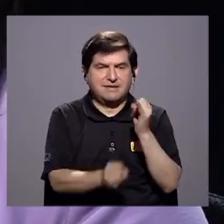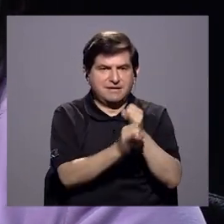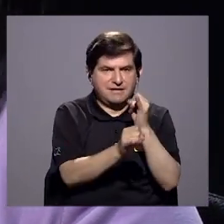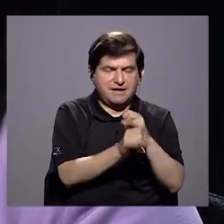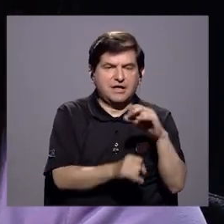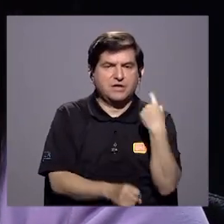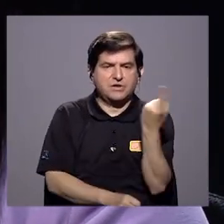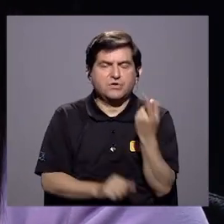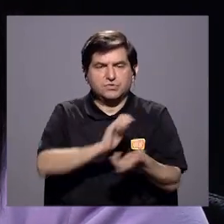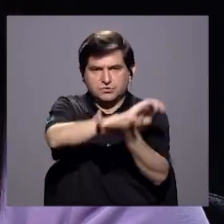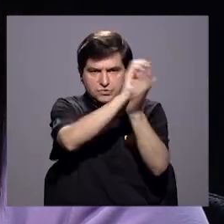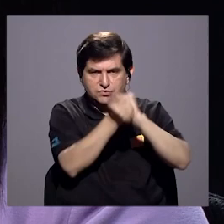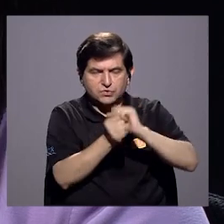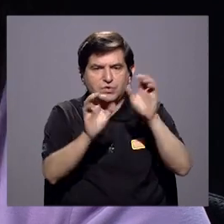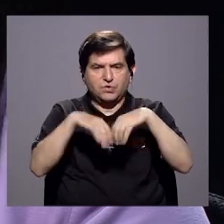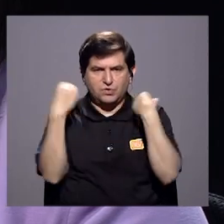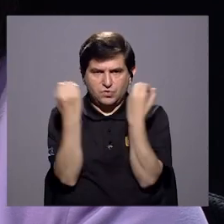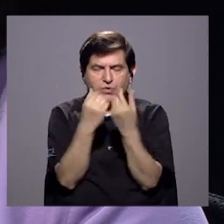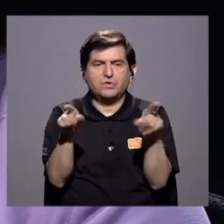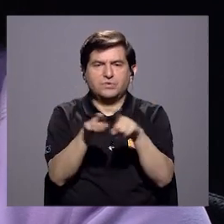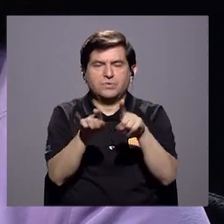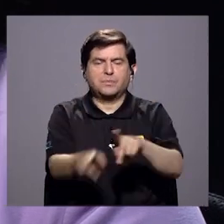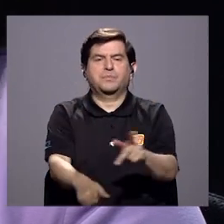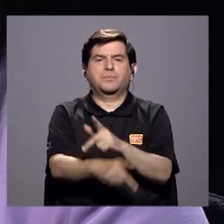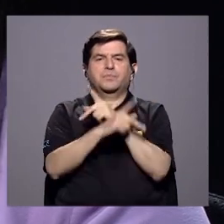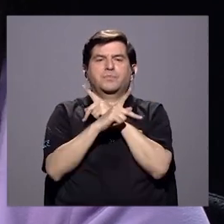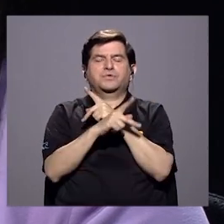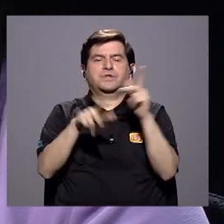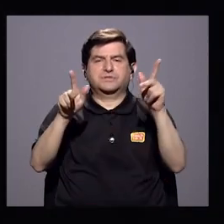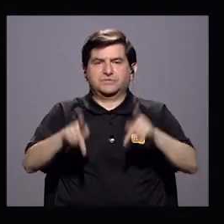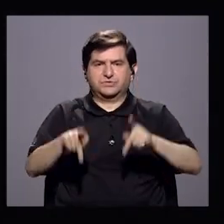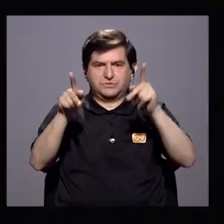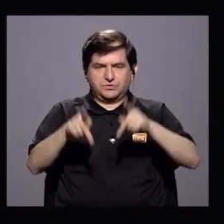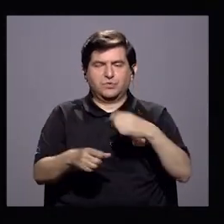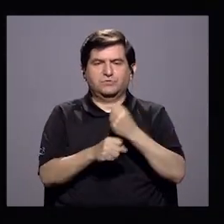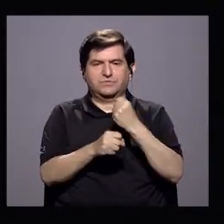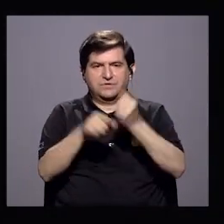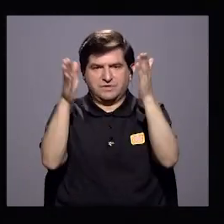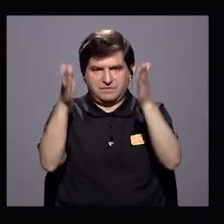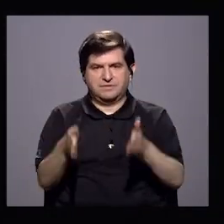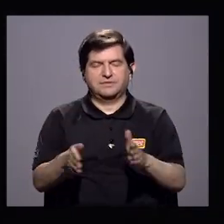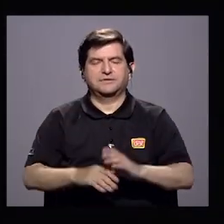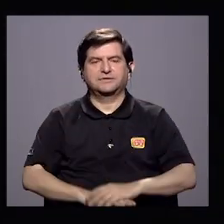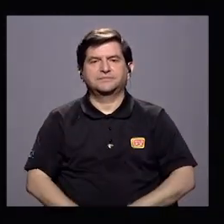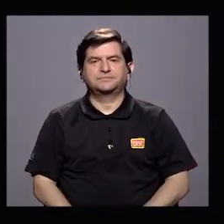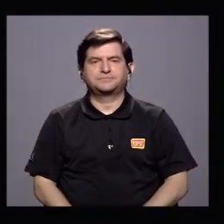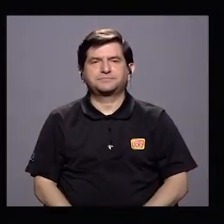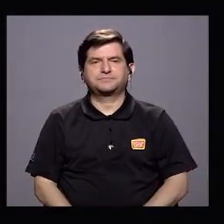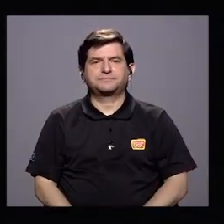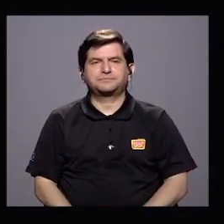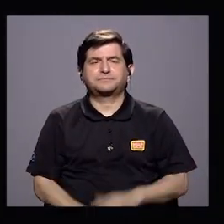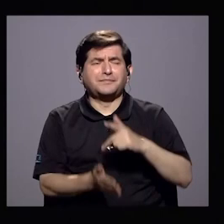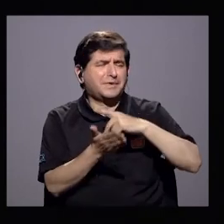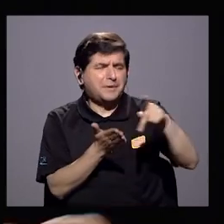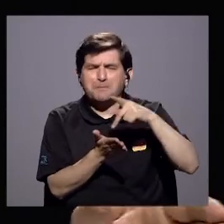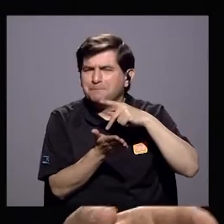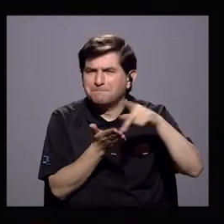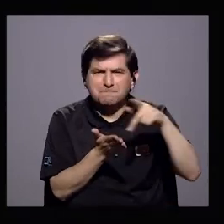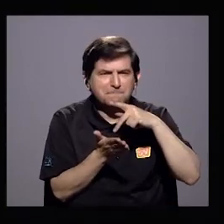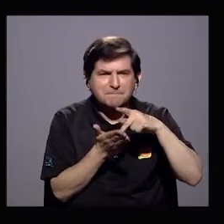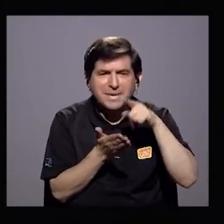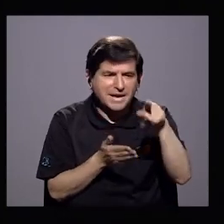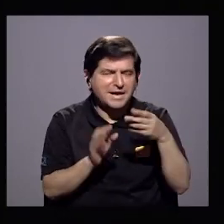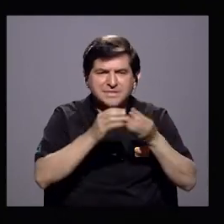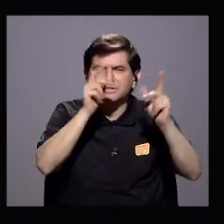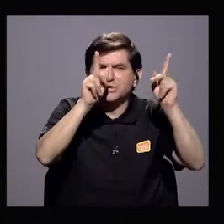ley no solo de transformación de la organización, sino de protección de sus personas trabajadoras. Coincido. ¿Cuánto costó indemnizar a